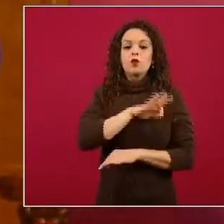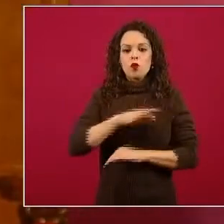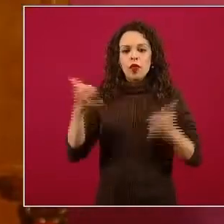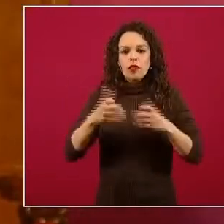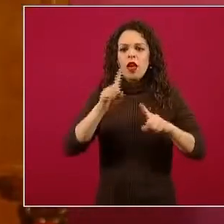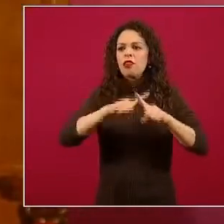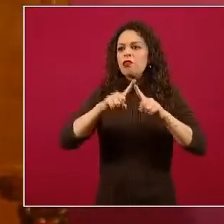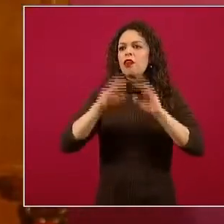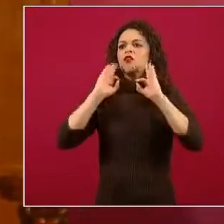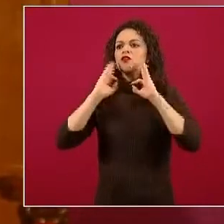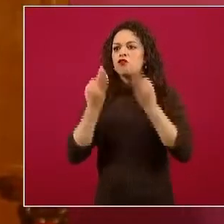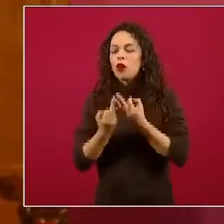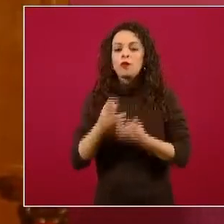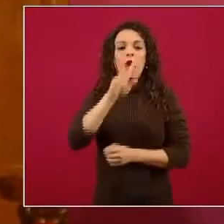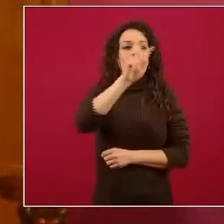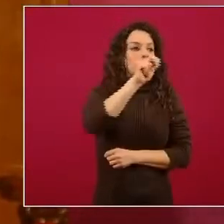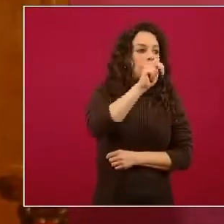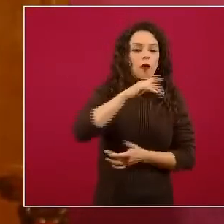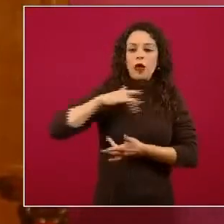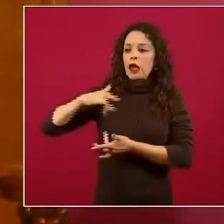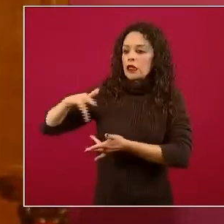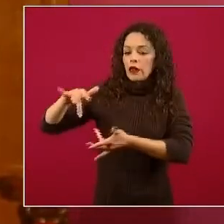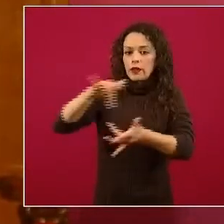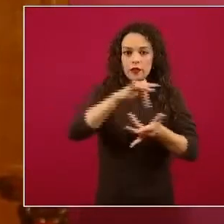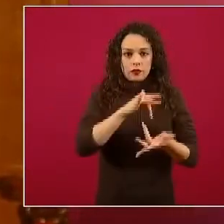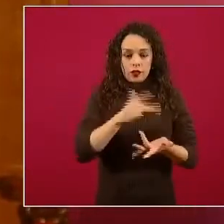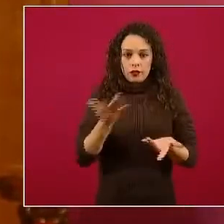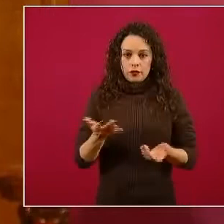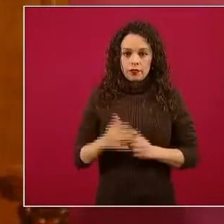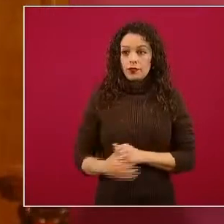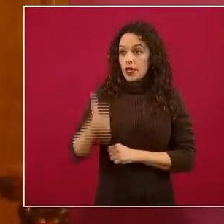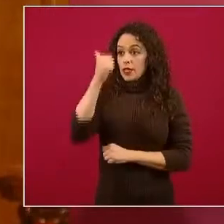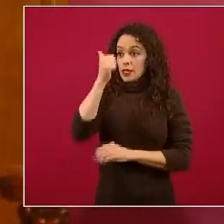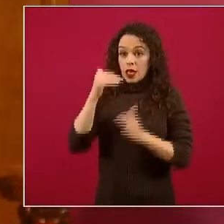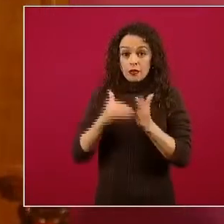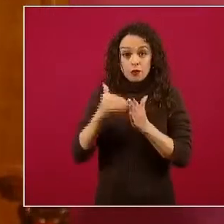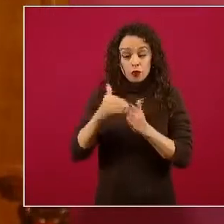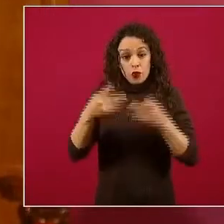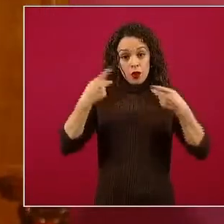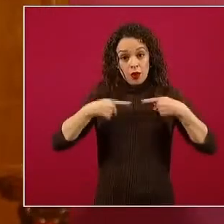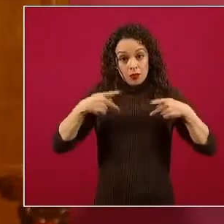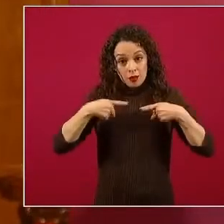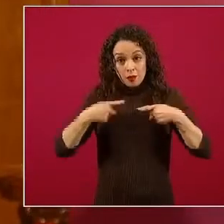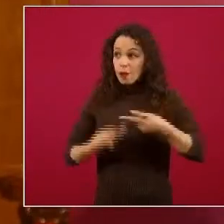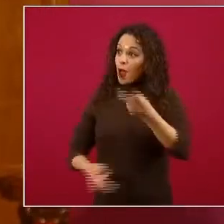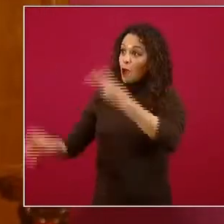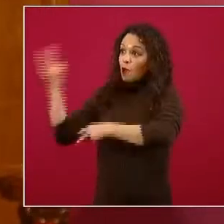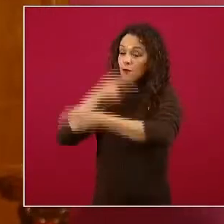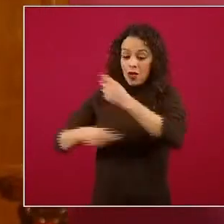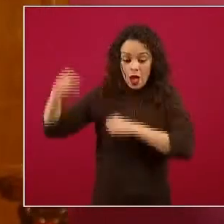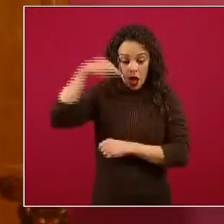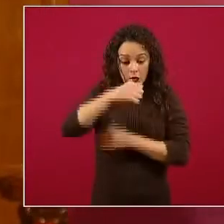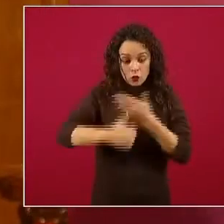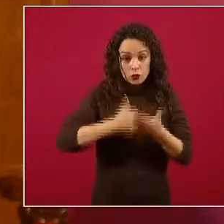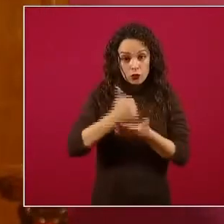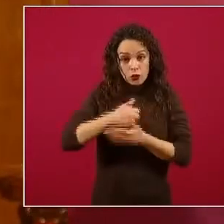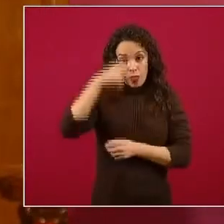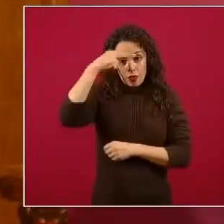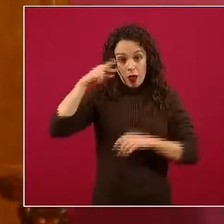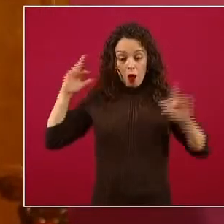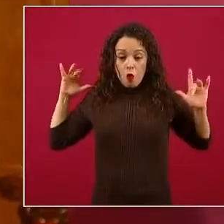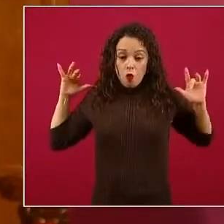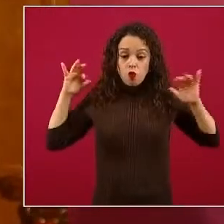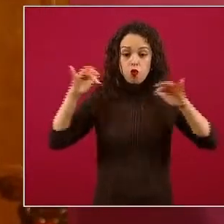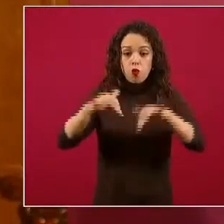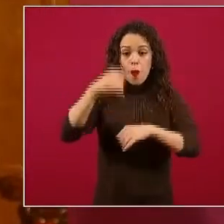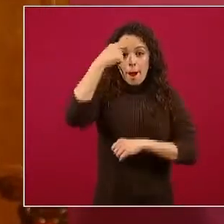por redes sociales. 6 millones de personas solían llegar a la Ciudad de México para celebrar las